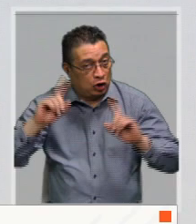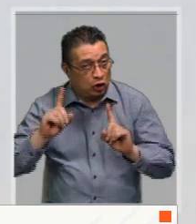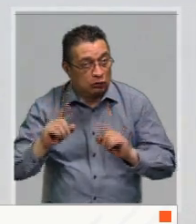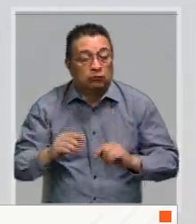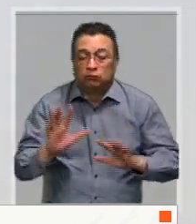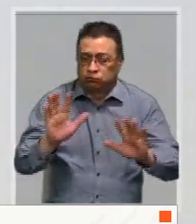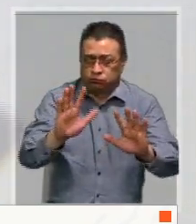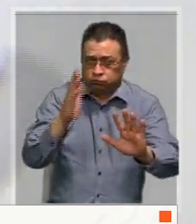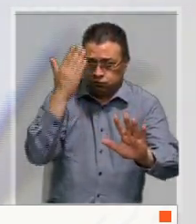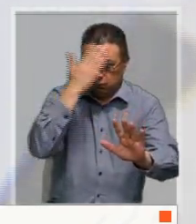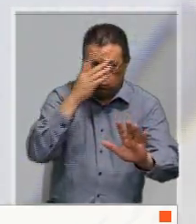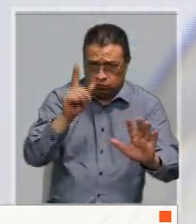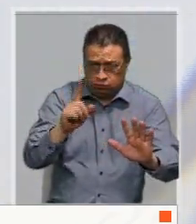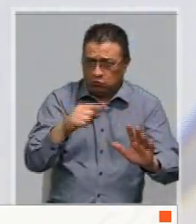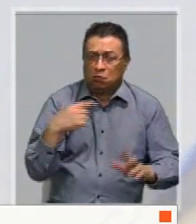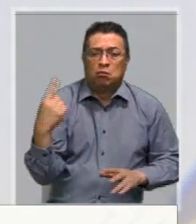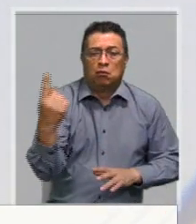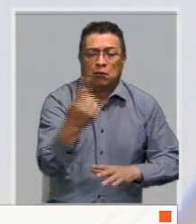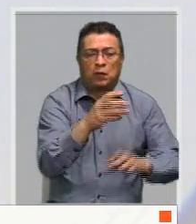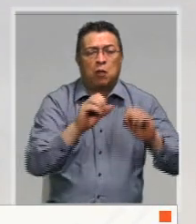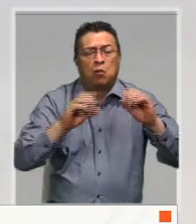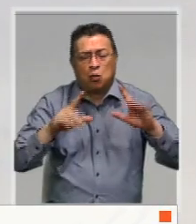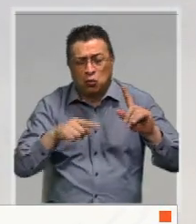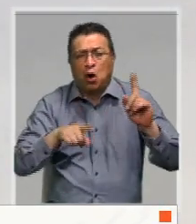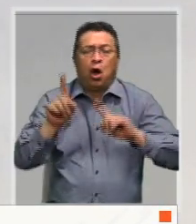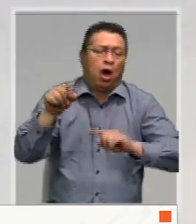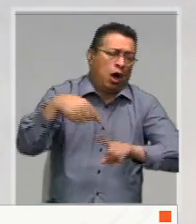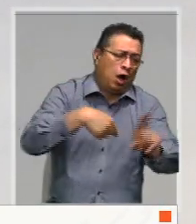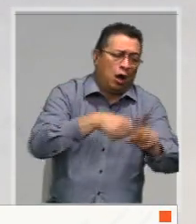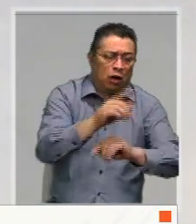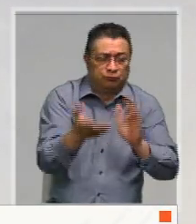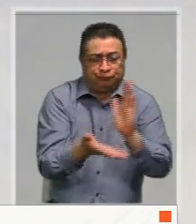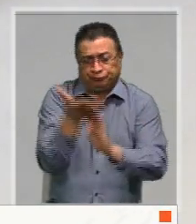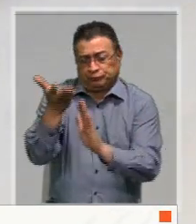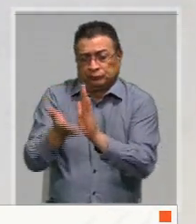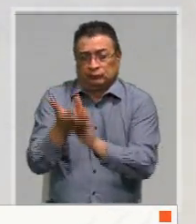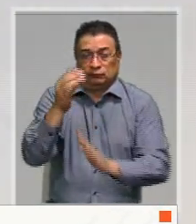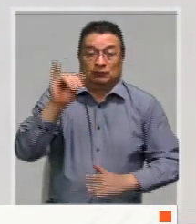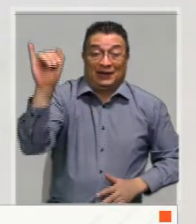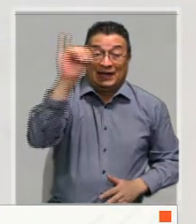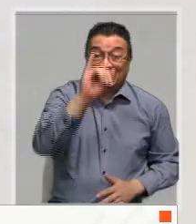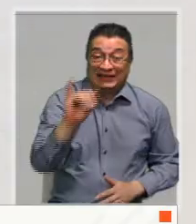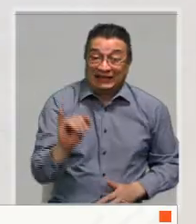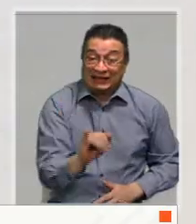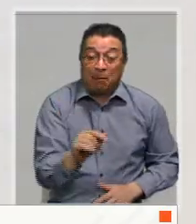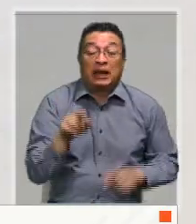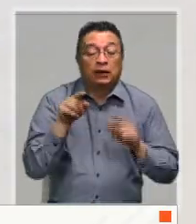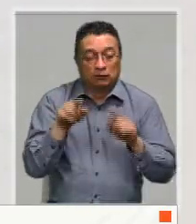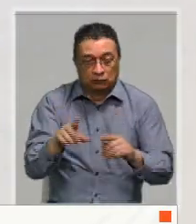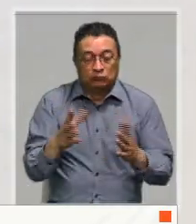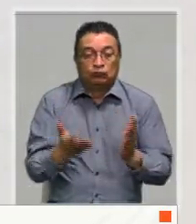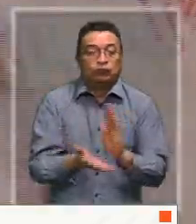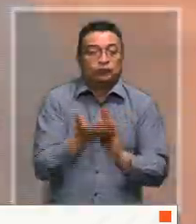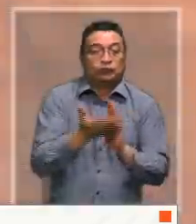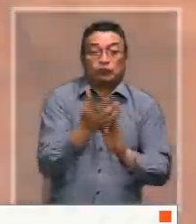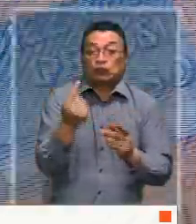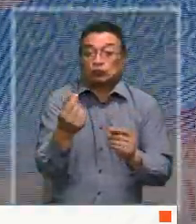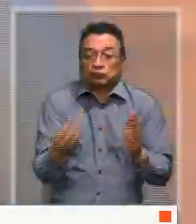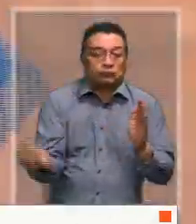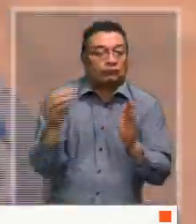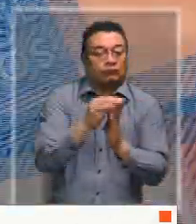se preocupe, no es extraño que entre tanta ida y venida de las alzas y los planes de las ISAPRES no sepa cuánto definitivamente va a